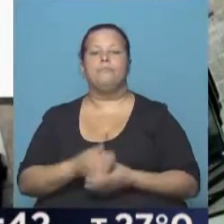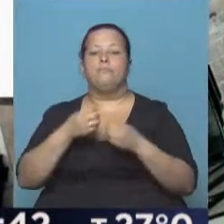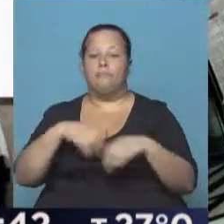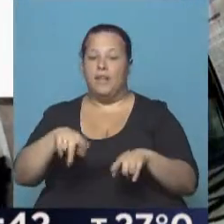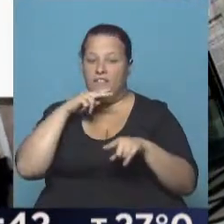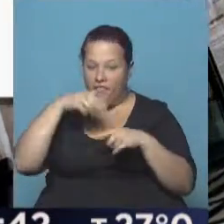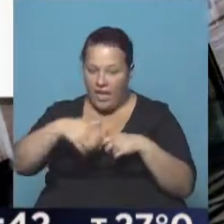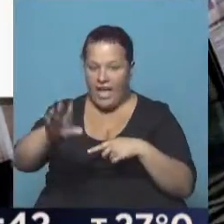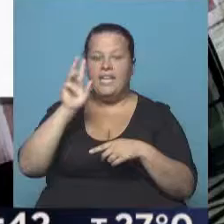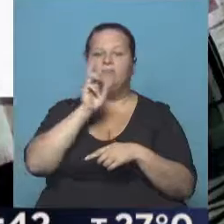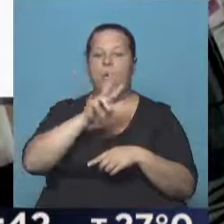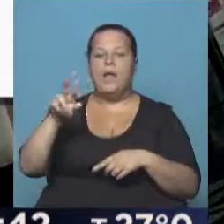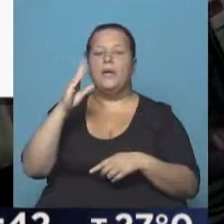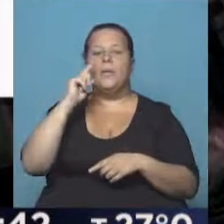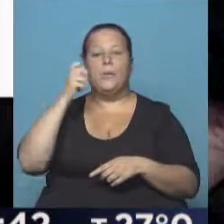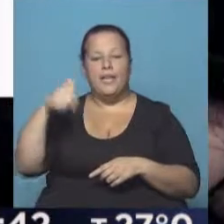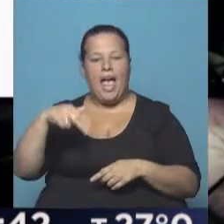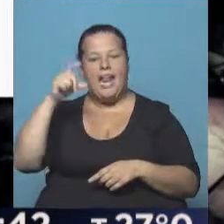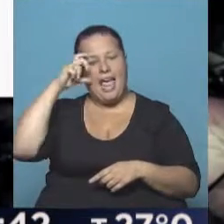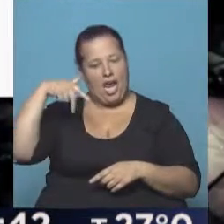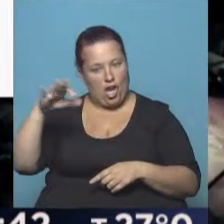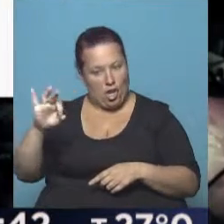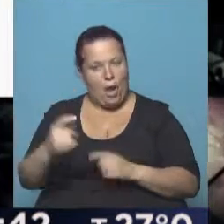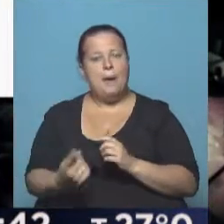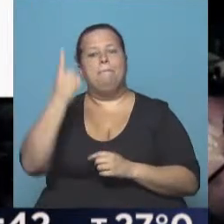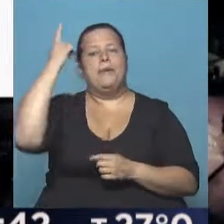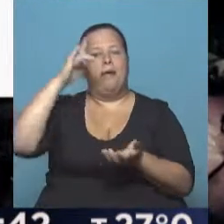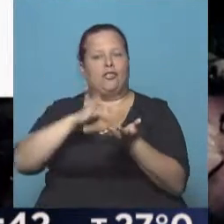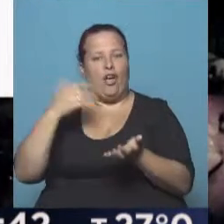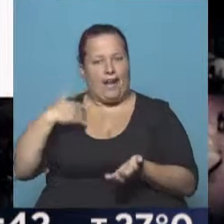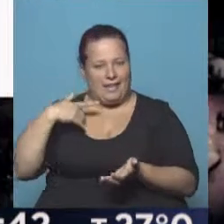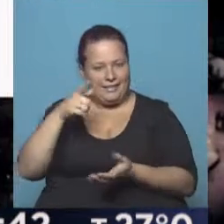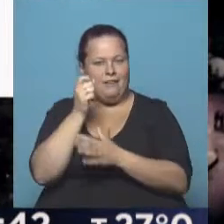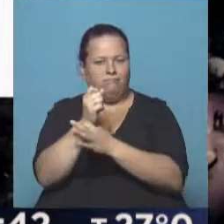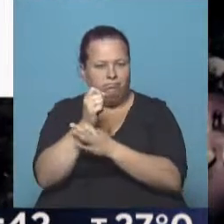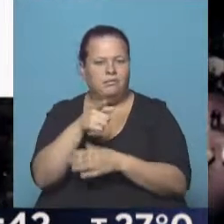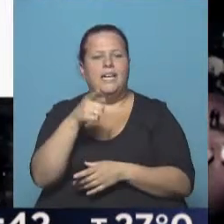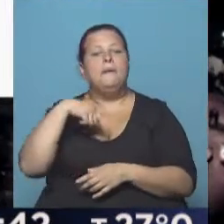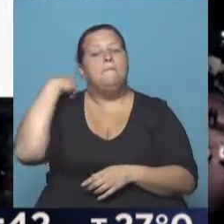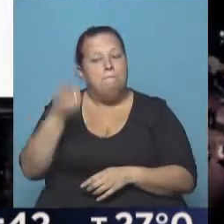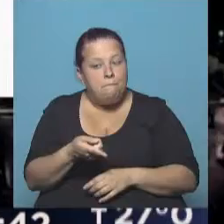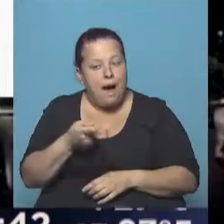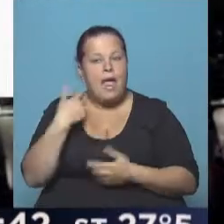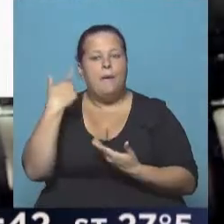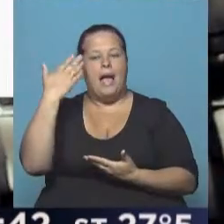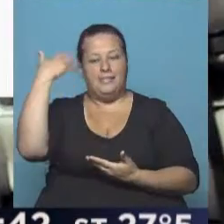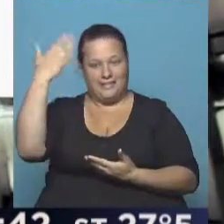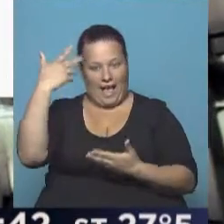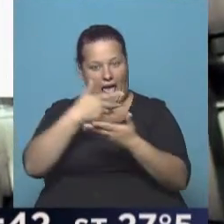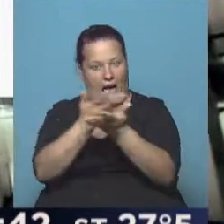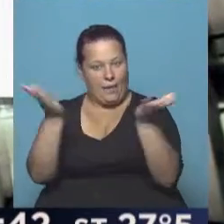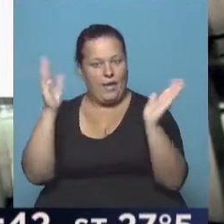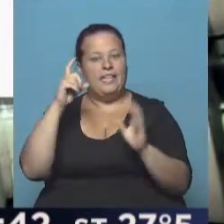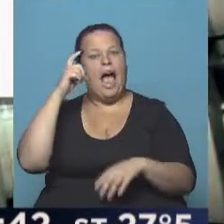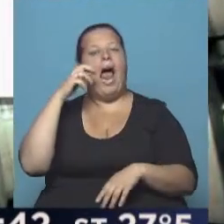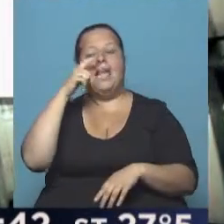del viernes, la muestra de Brian Eno. Por primera vez en la Argentina, el maestro Brian Eno, quien mañana va a dar una charla abierta a las